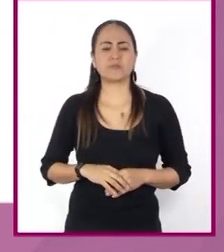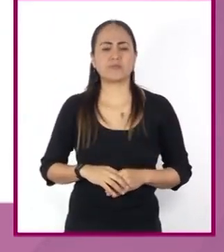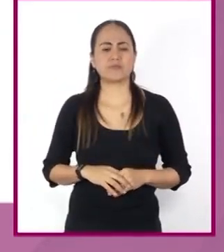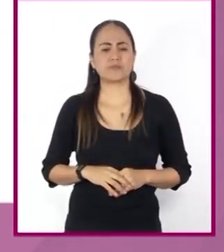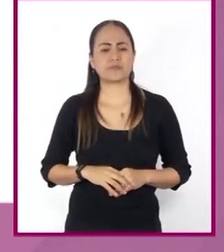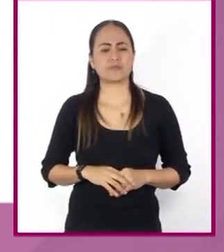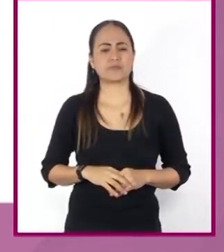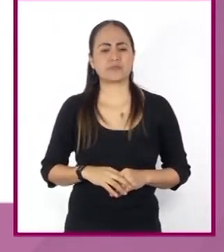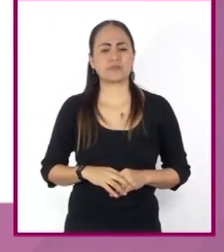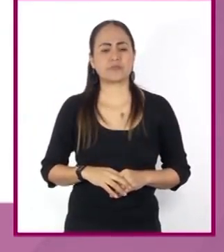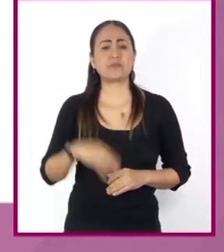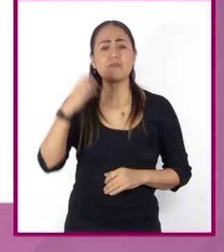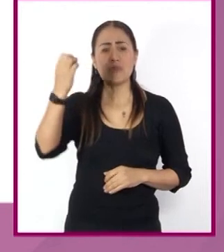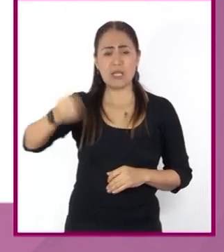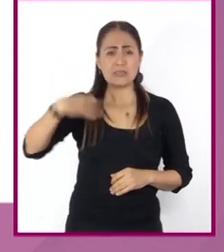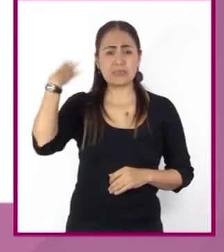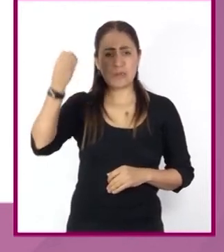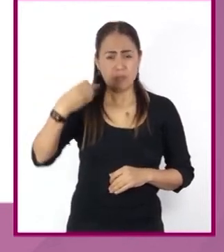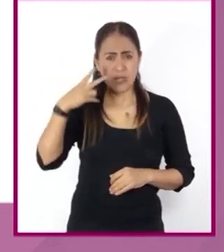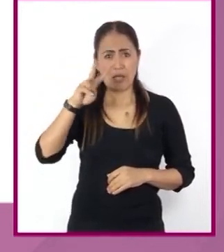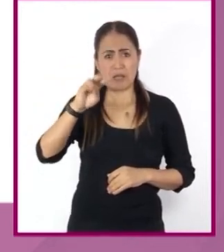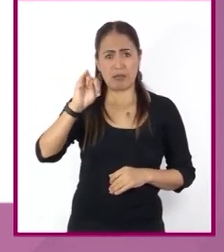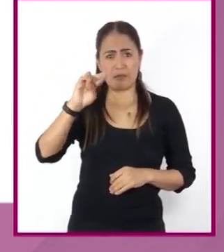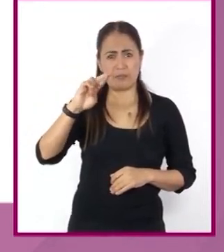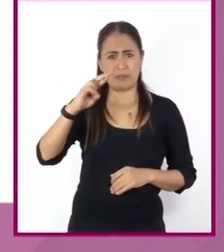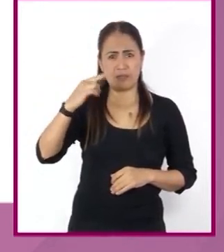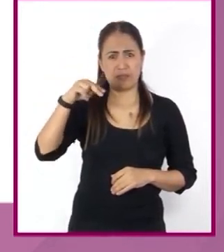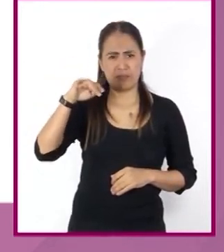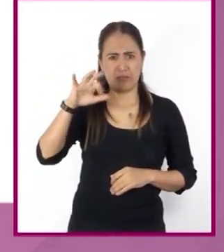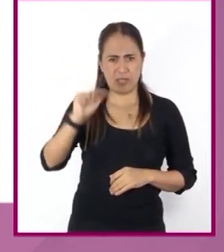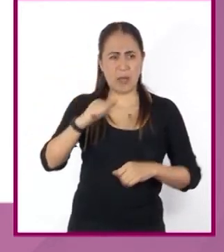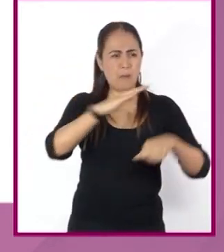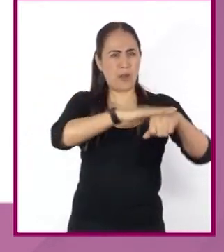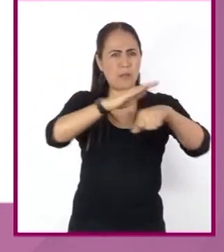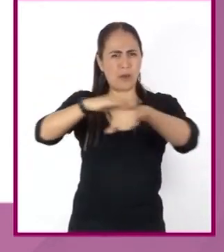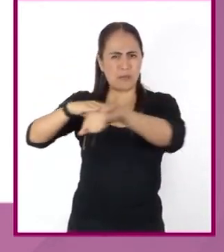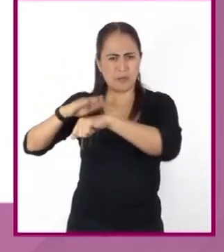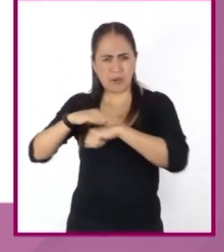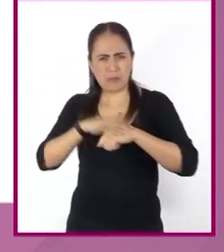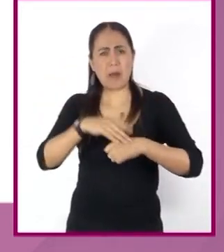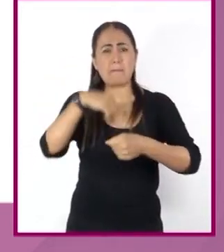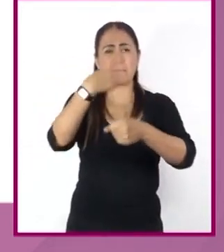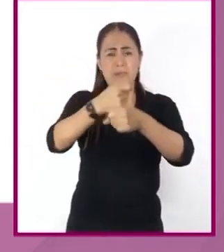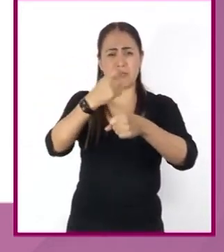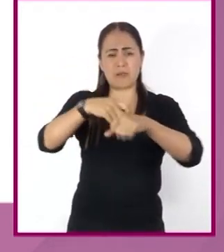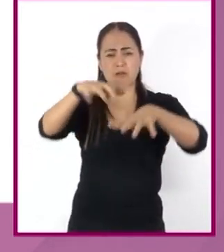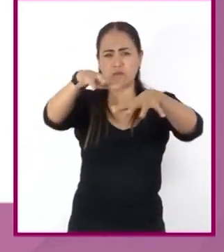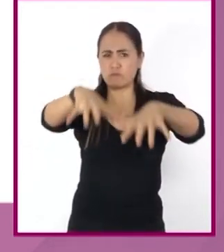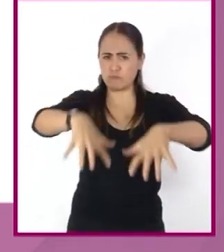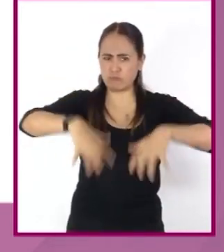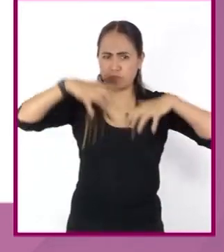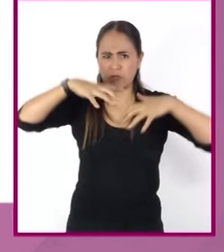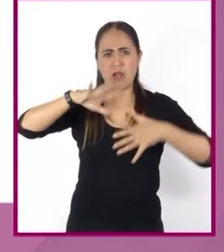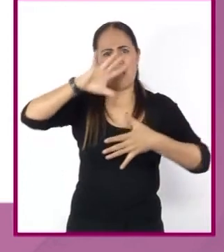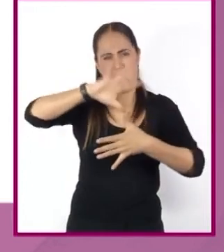Los miembros de la Asamblea de Virginia lanzaron la convocatoria para reunir el primer Congreso Continental. Las 13